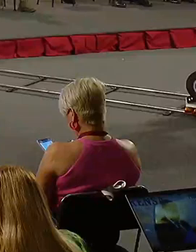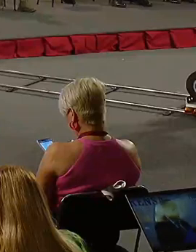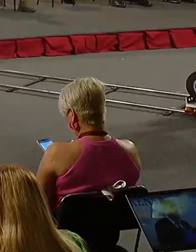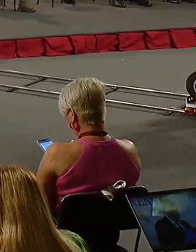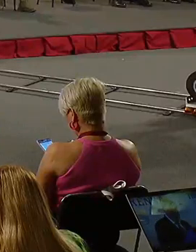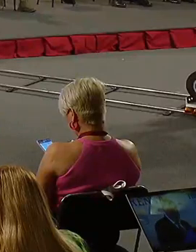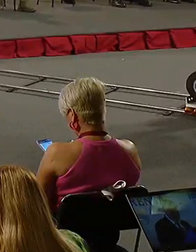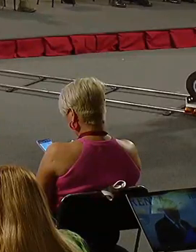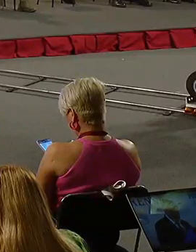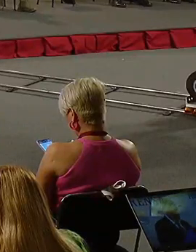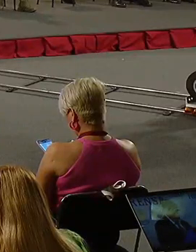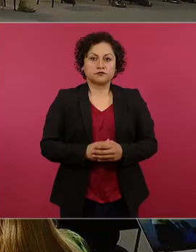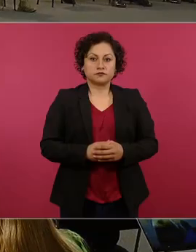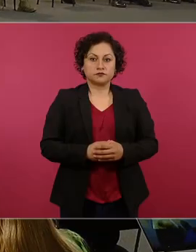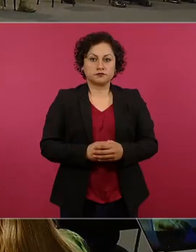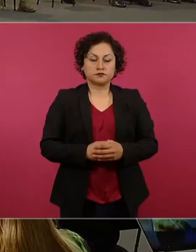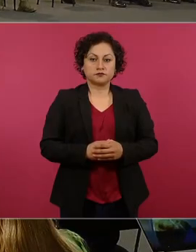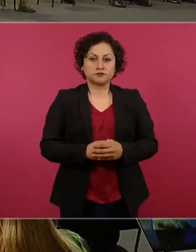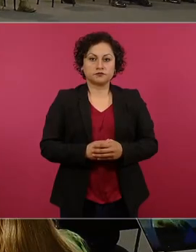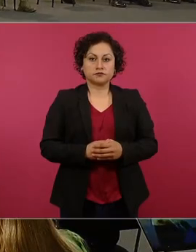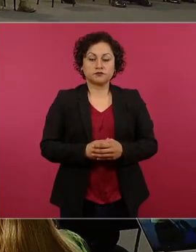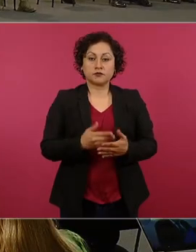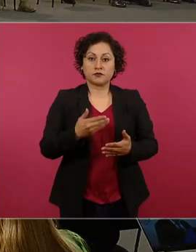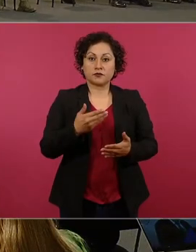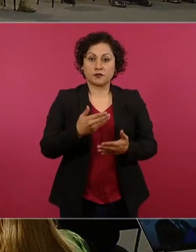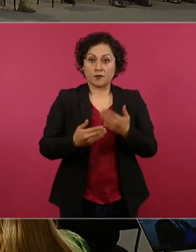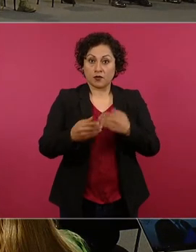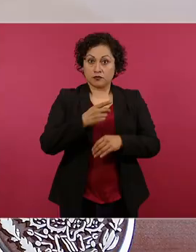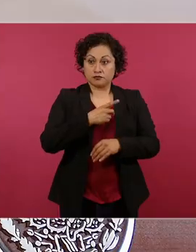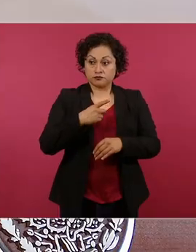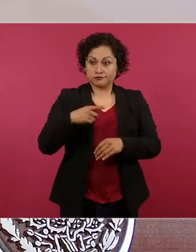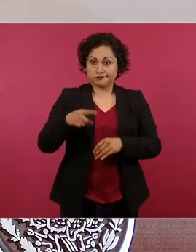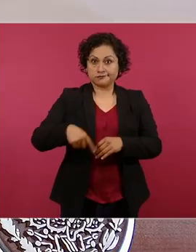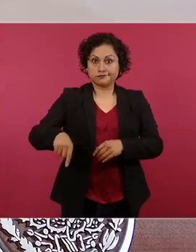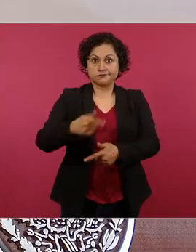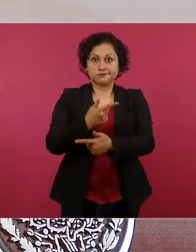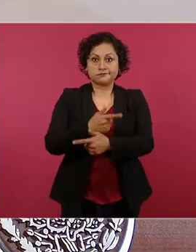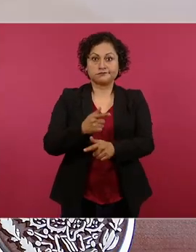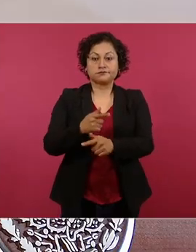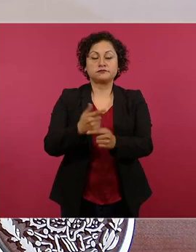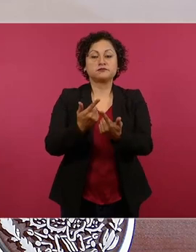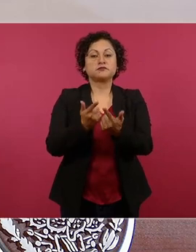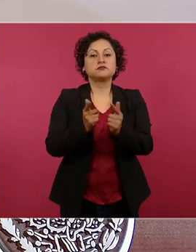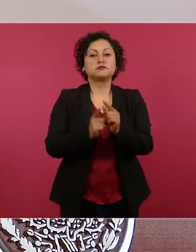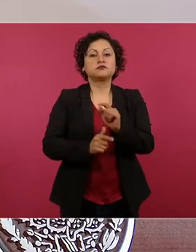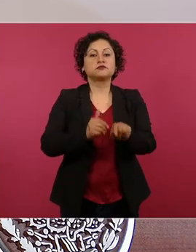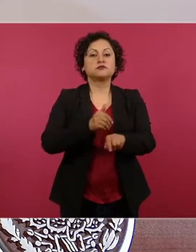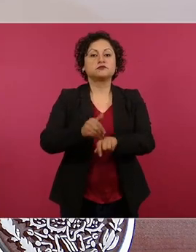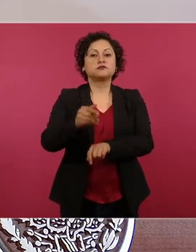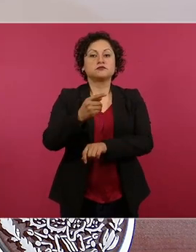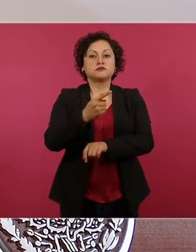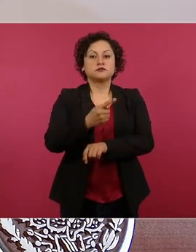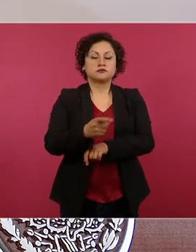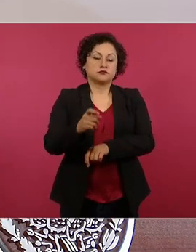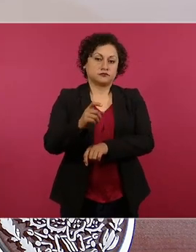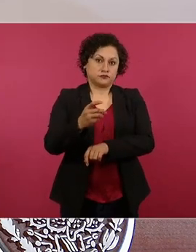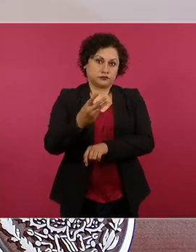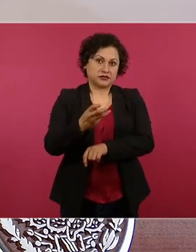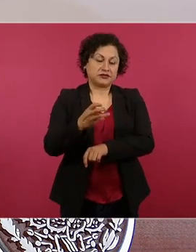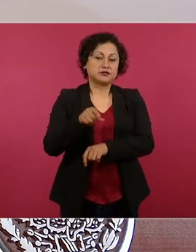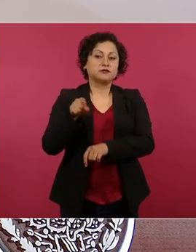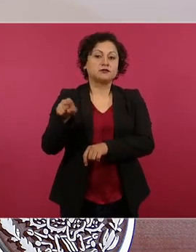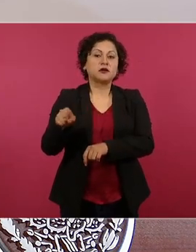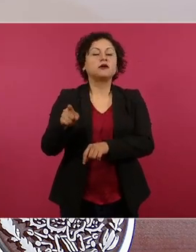El 99% de la deuda actual con los taxistas corresponde a la agrupación Sitio 300, contra la que se mantienen